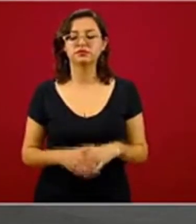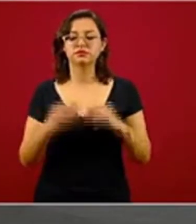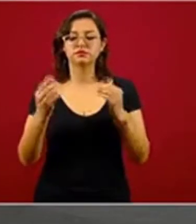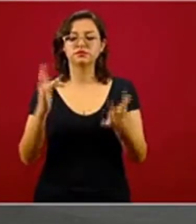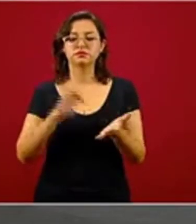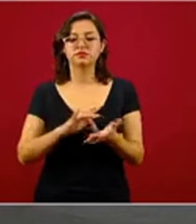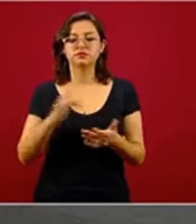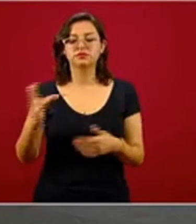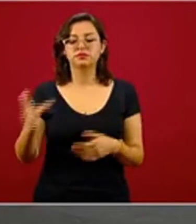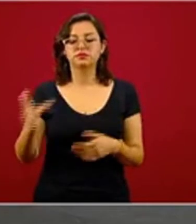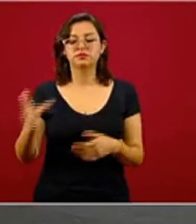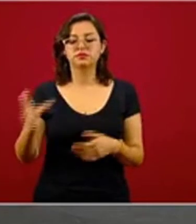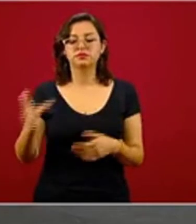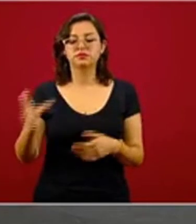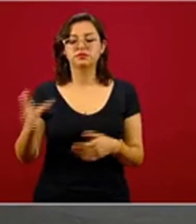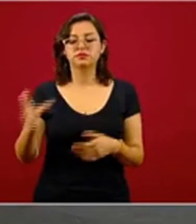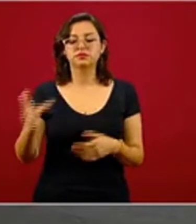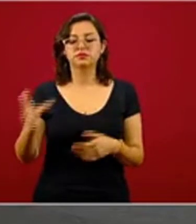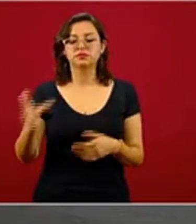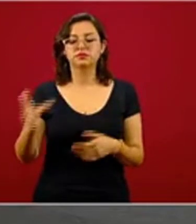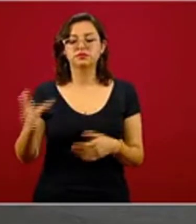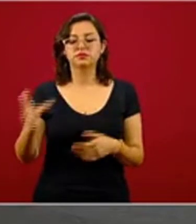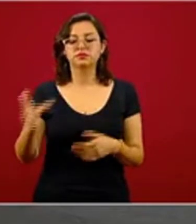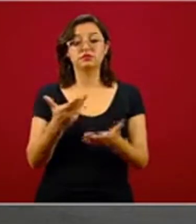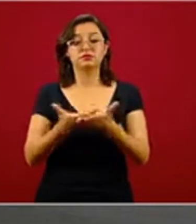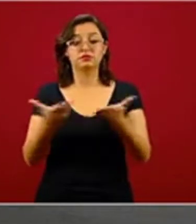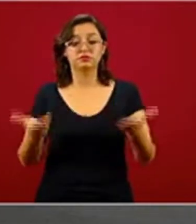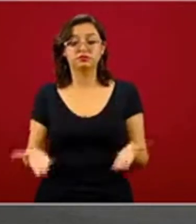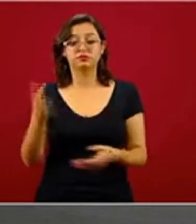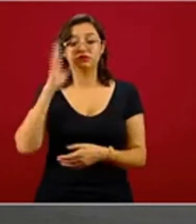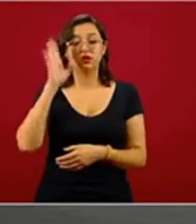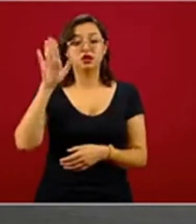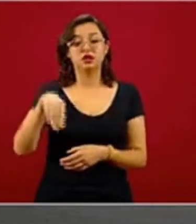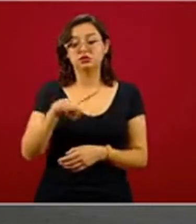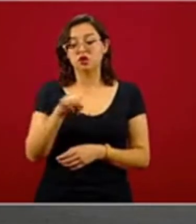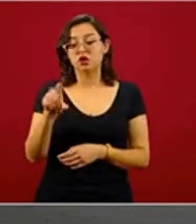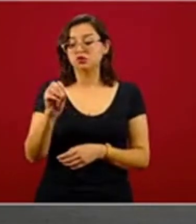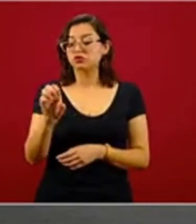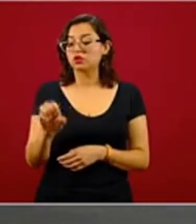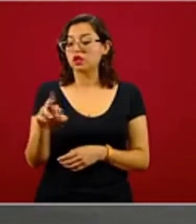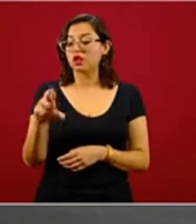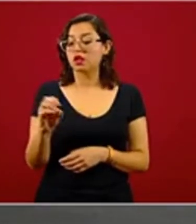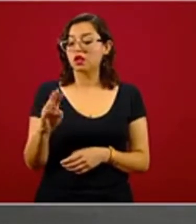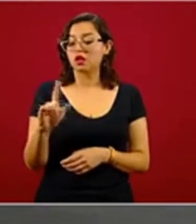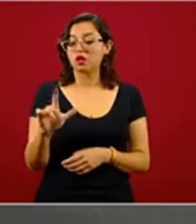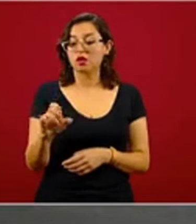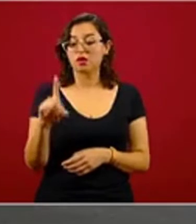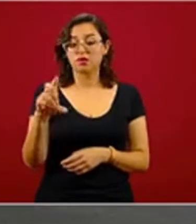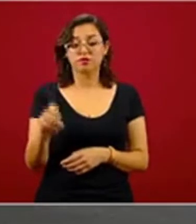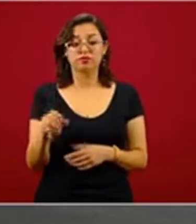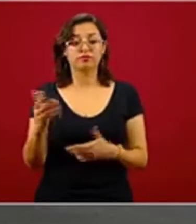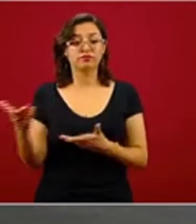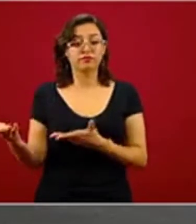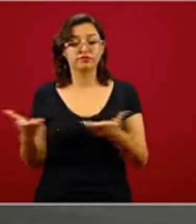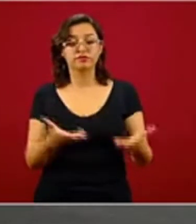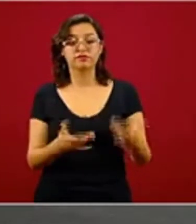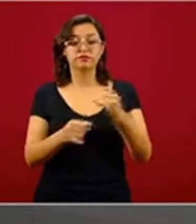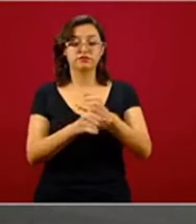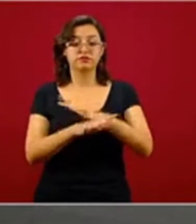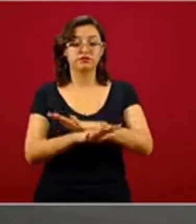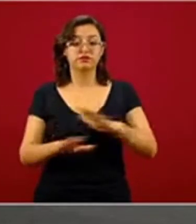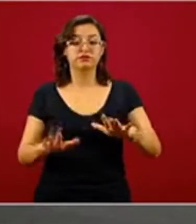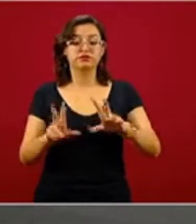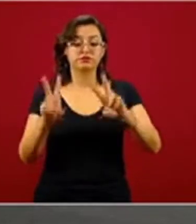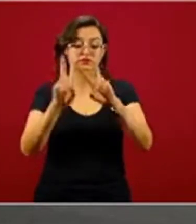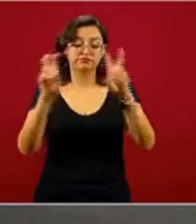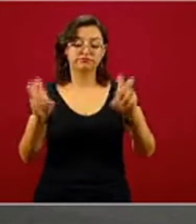Alomía. Le pido amablemente al maestro Zoe Robledo si nos presenta este importante tema que hoy queremos compartir